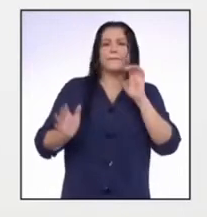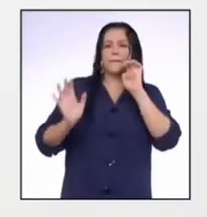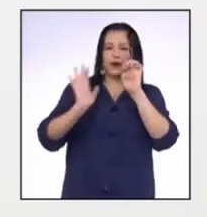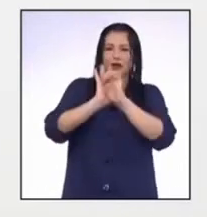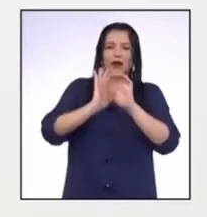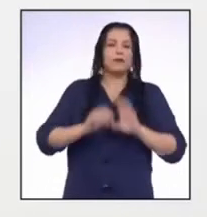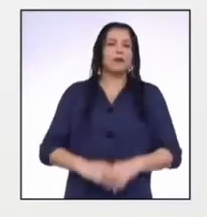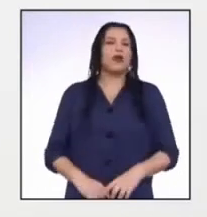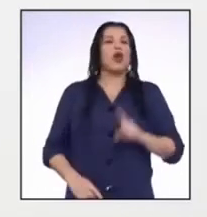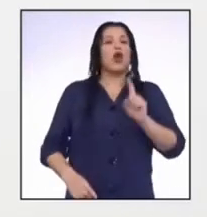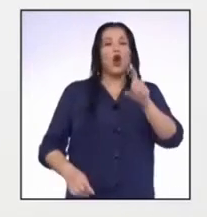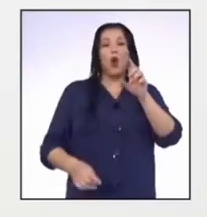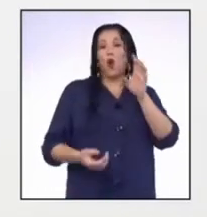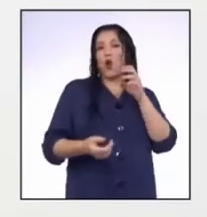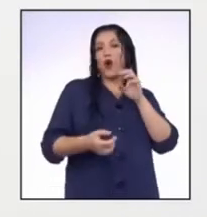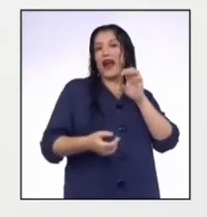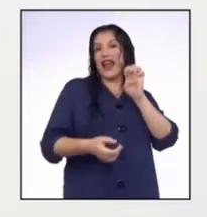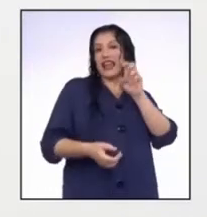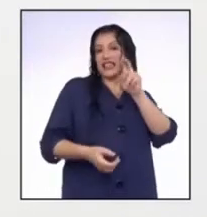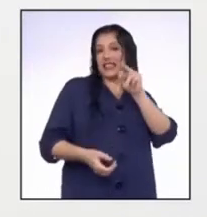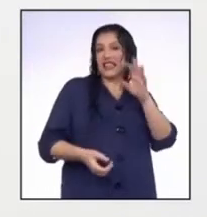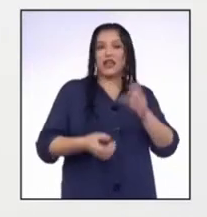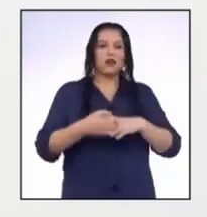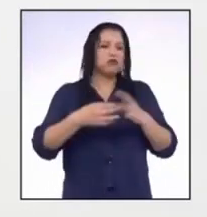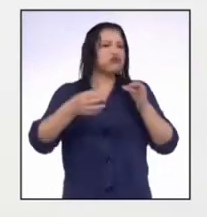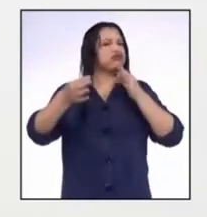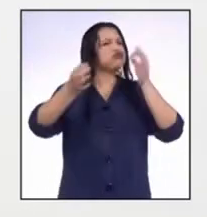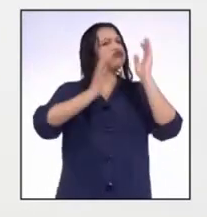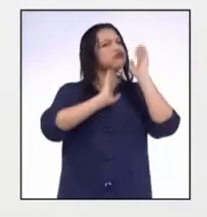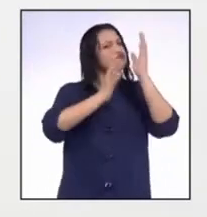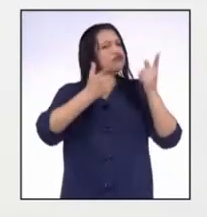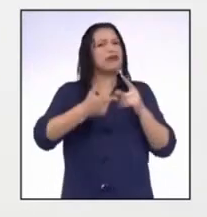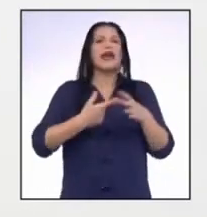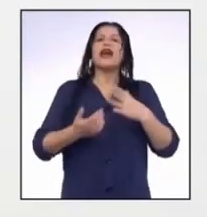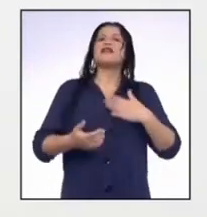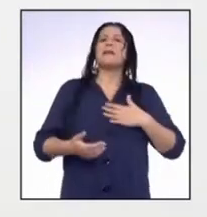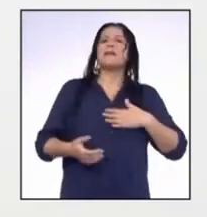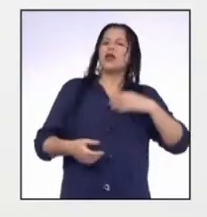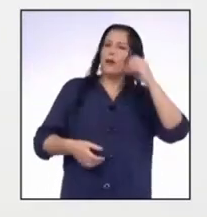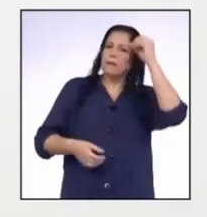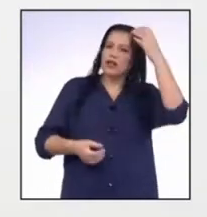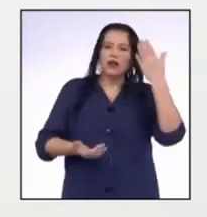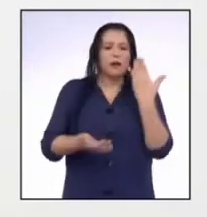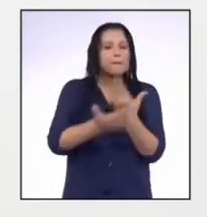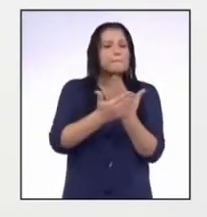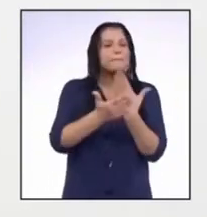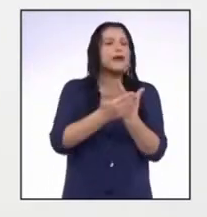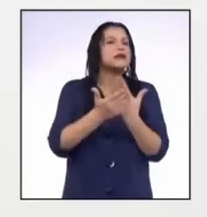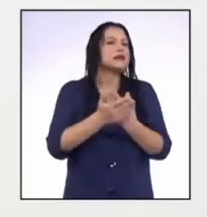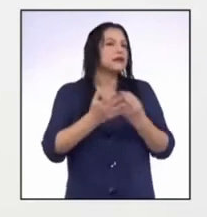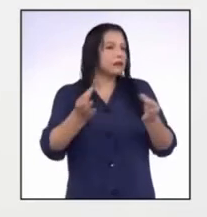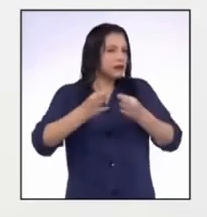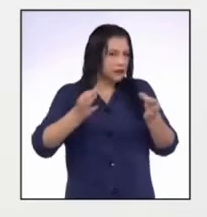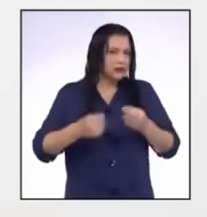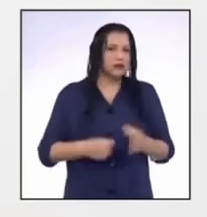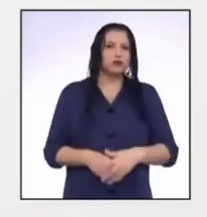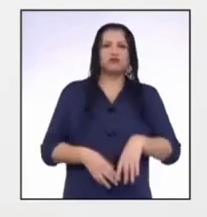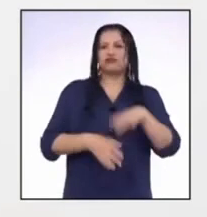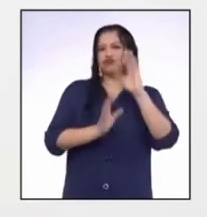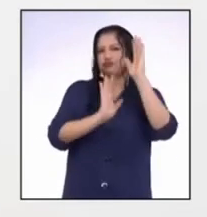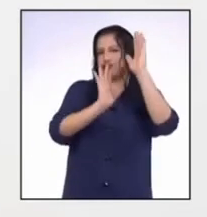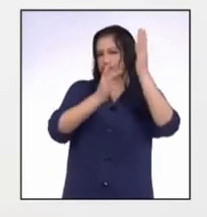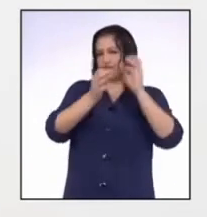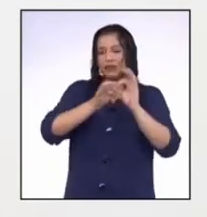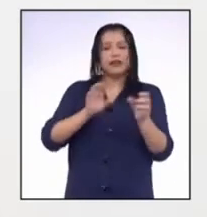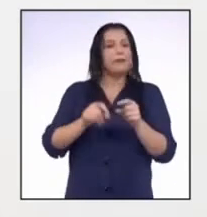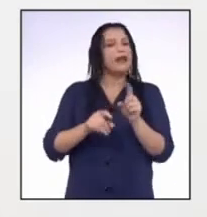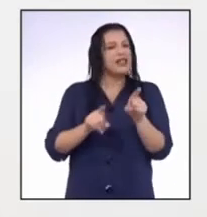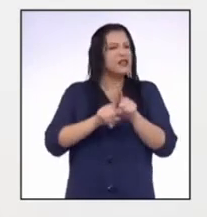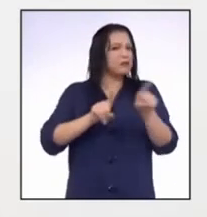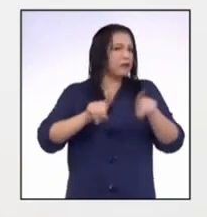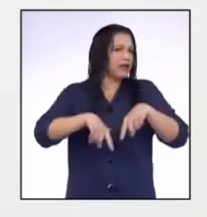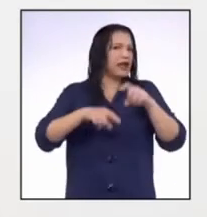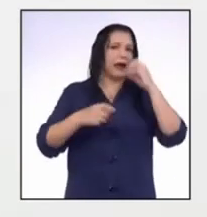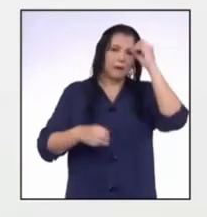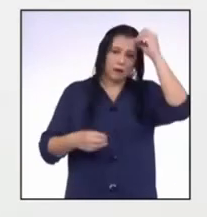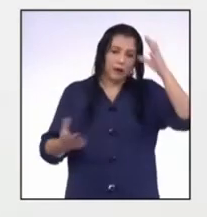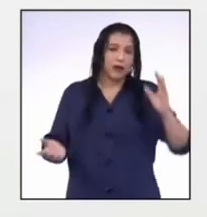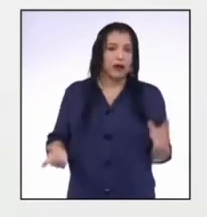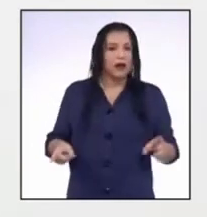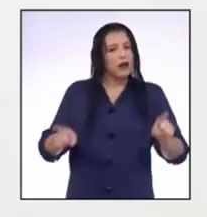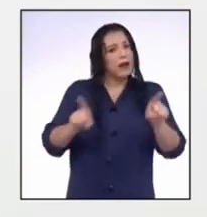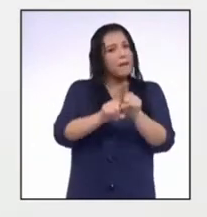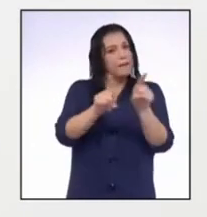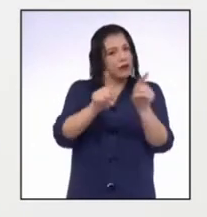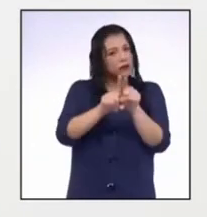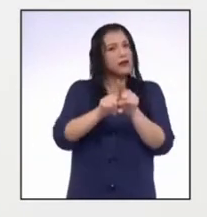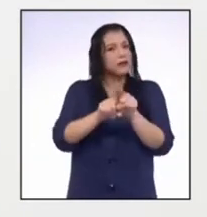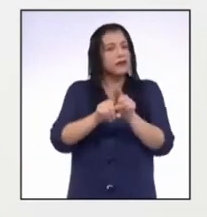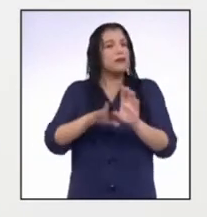ejemplo, un ensayo expositivo está basado en argumentos, por lo tanto es expositivo y argumentativo, pero al